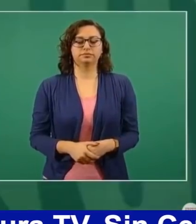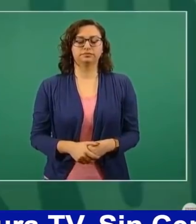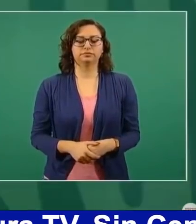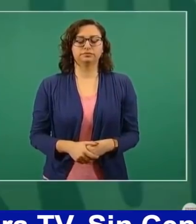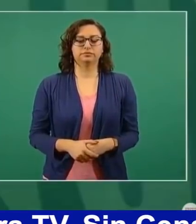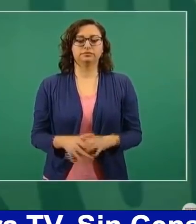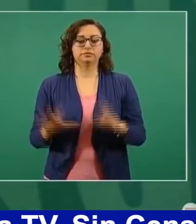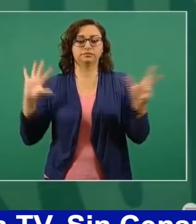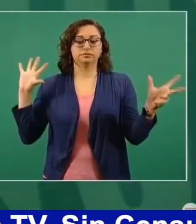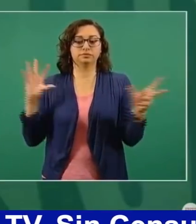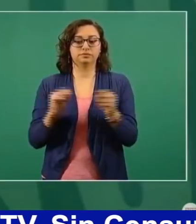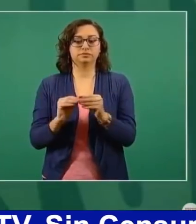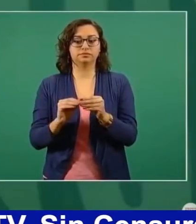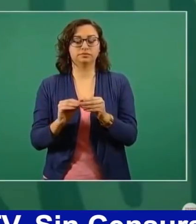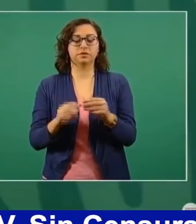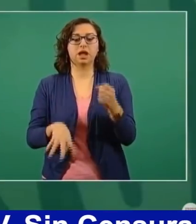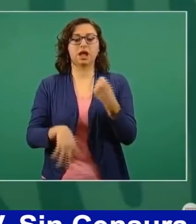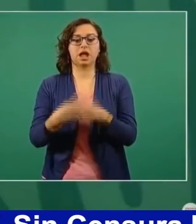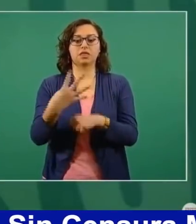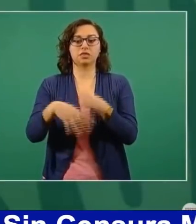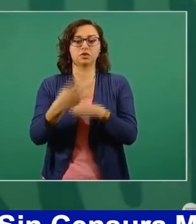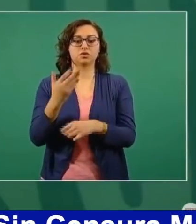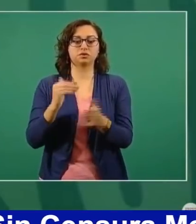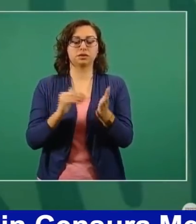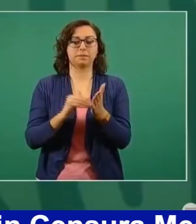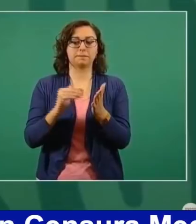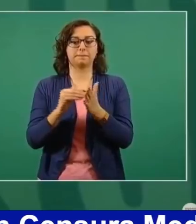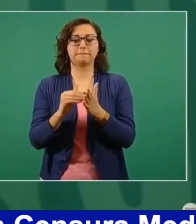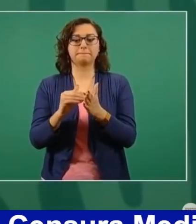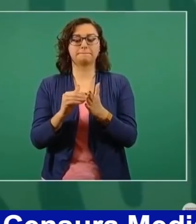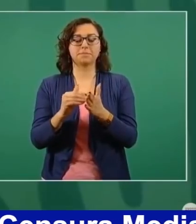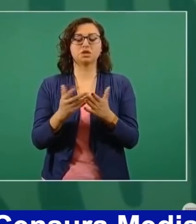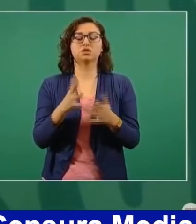14 millones, en la siguiente vemos el acumulado,